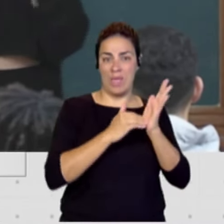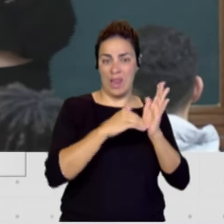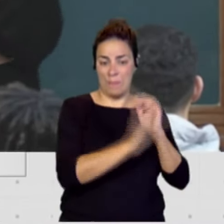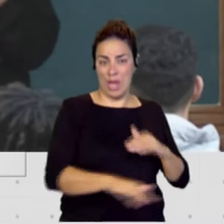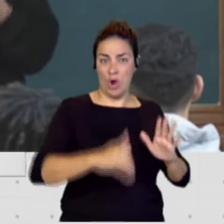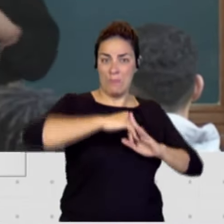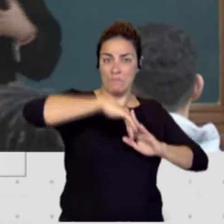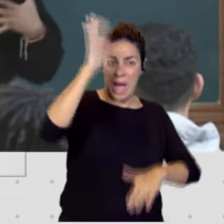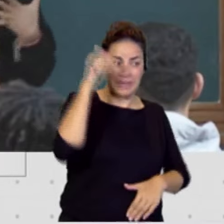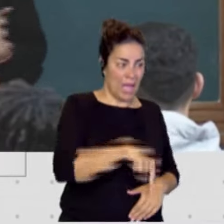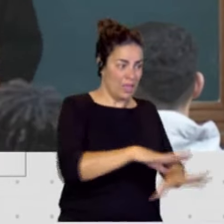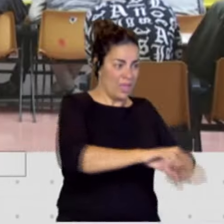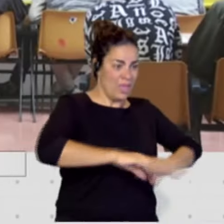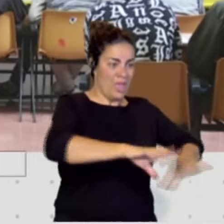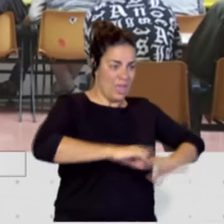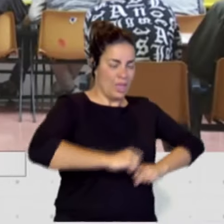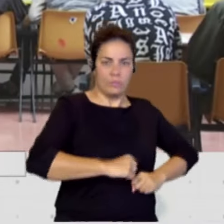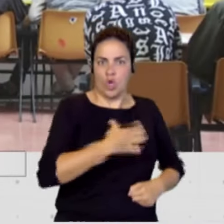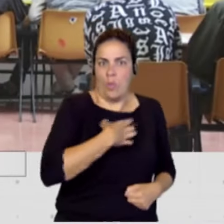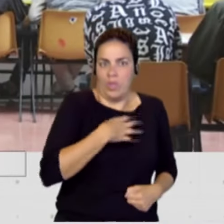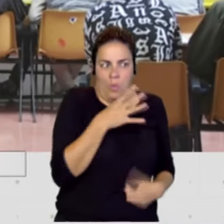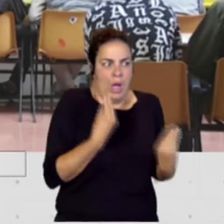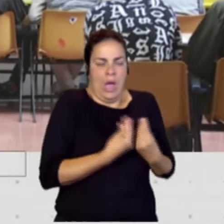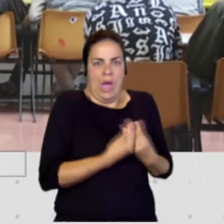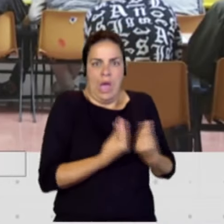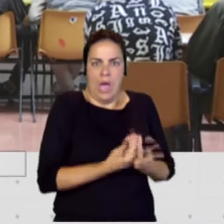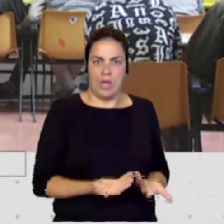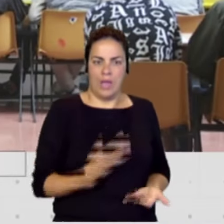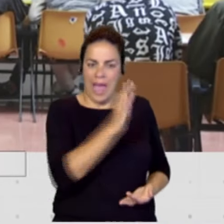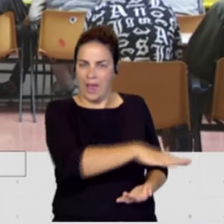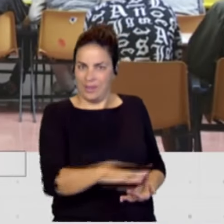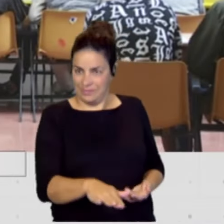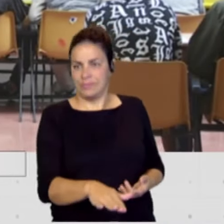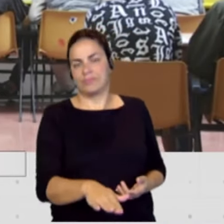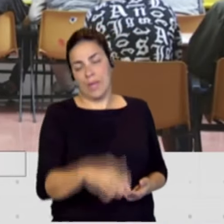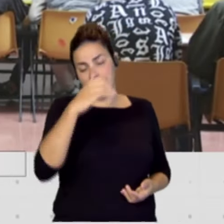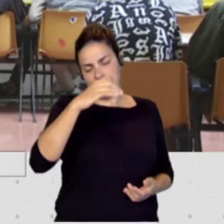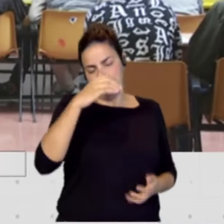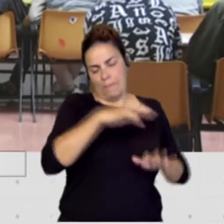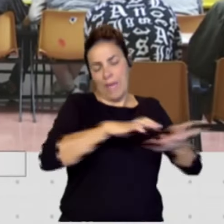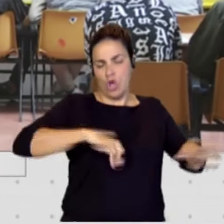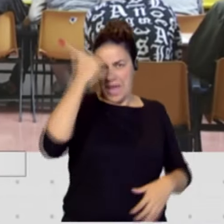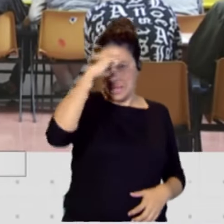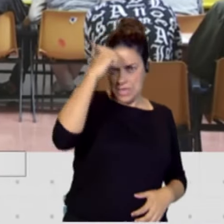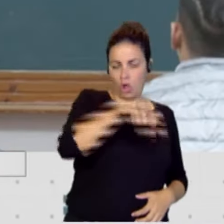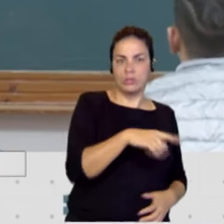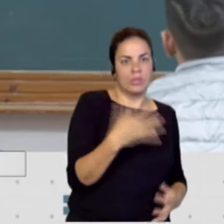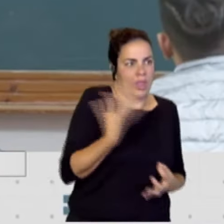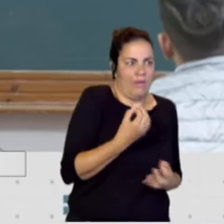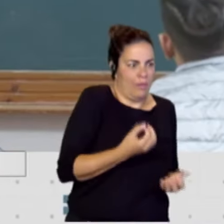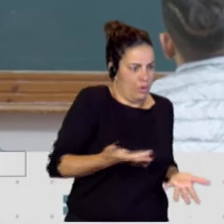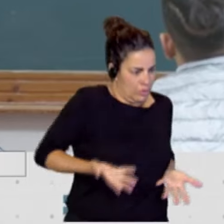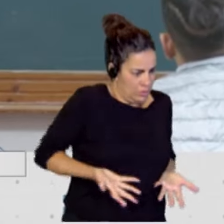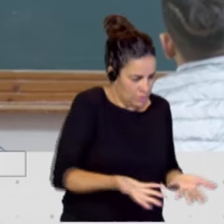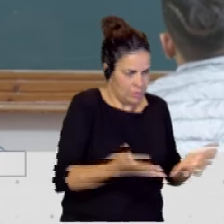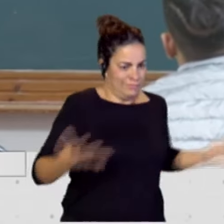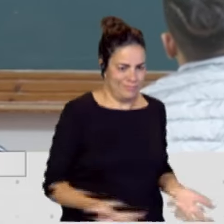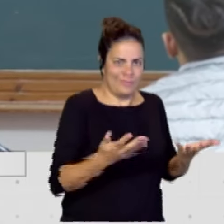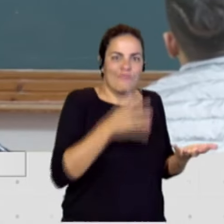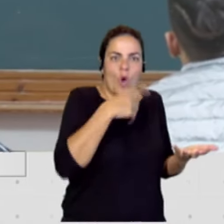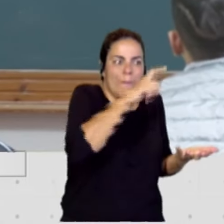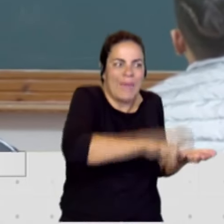abasto y a esos chavales hay que y chavalas hay que sacarlas mayormente chavales hay que sacarlos adelante porque son personas y